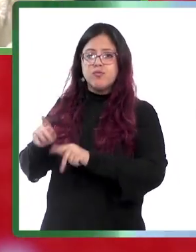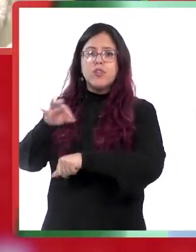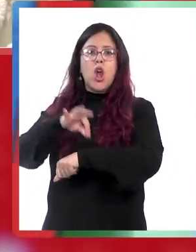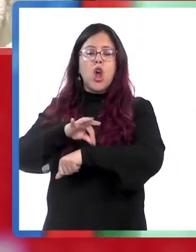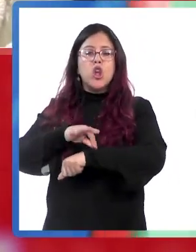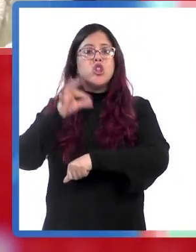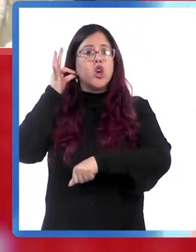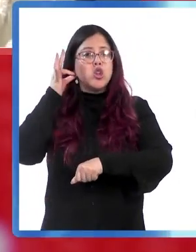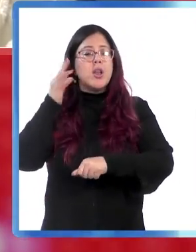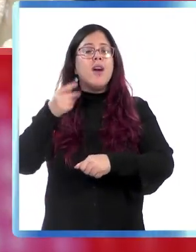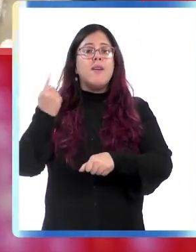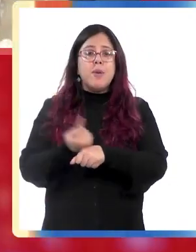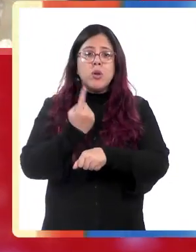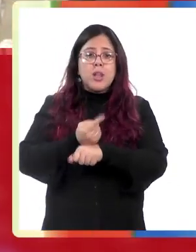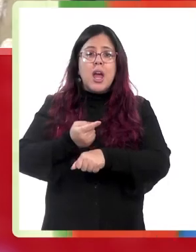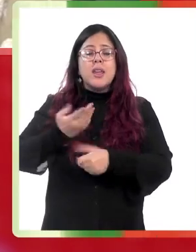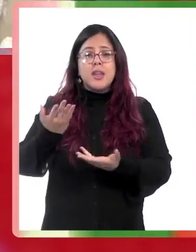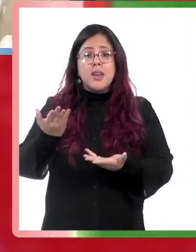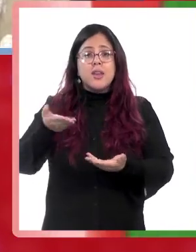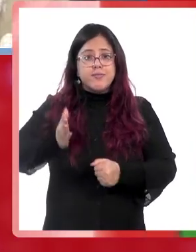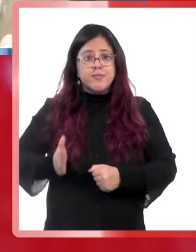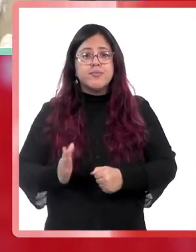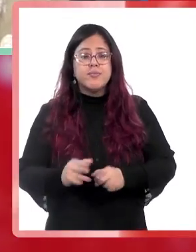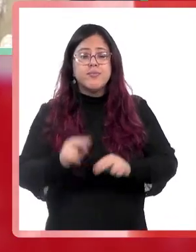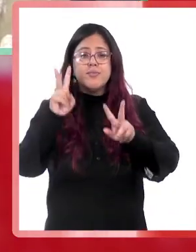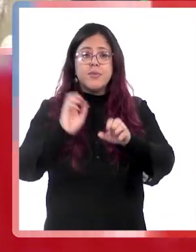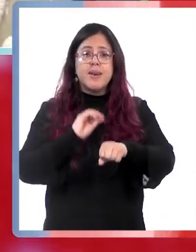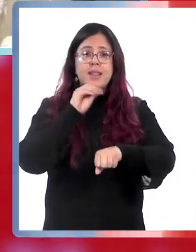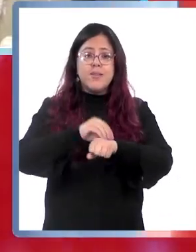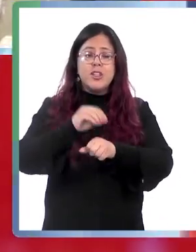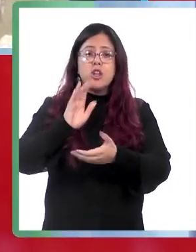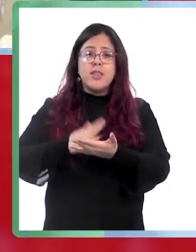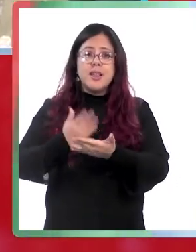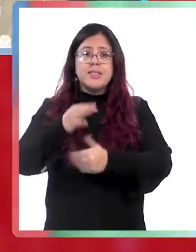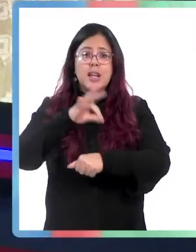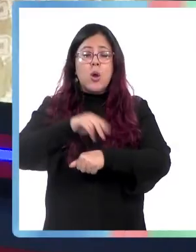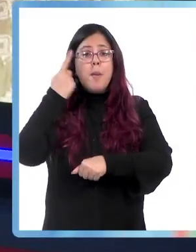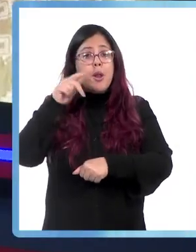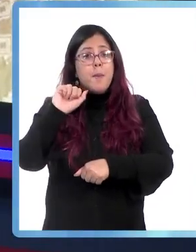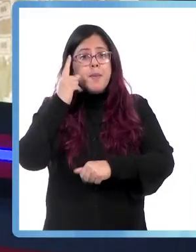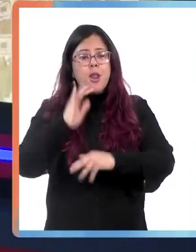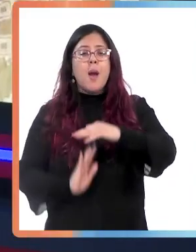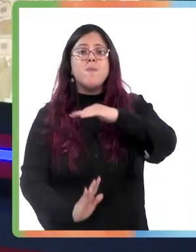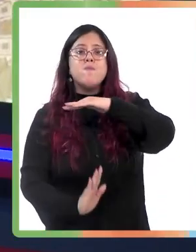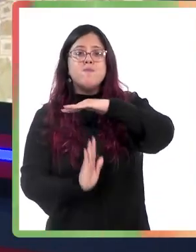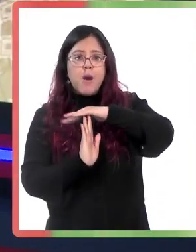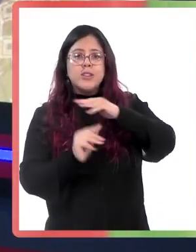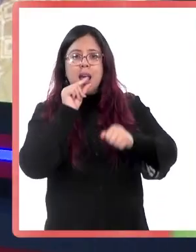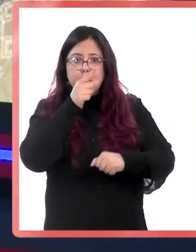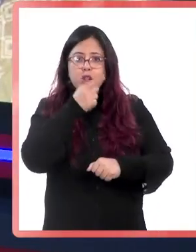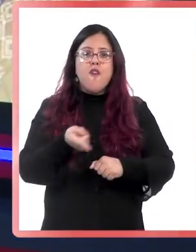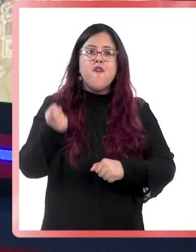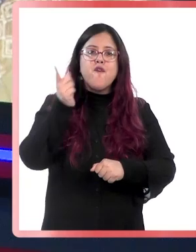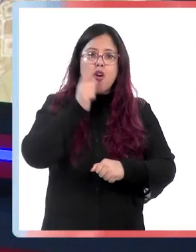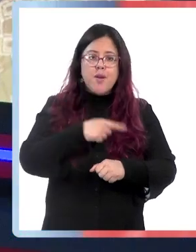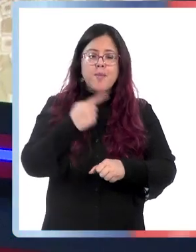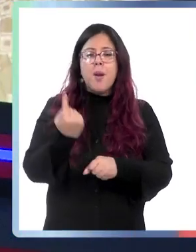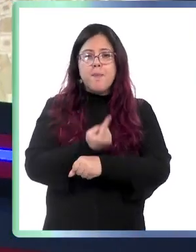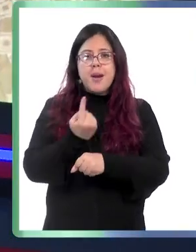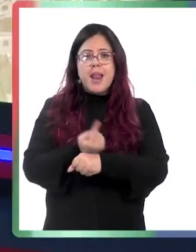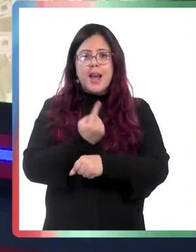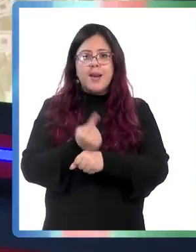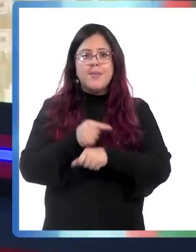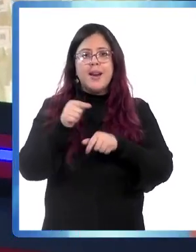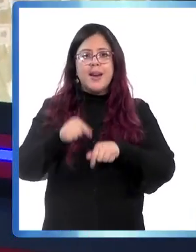Perfecto, doctora. Vamos a seguir conversando sobre los criterios de esta alerta sanitaria, pero primero vamos a ir a una pausa y ya volvemos para